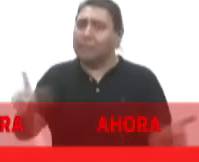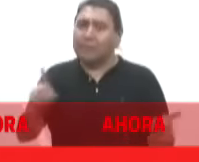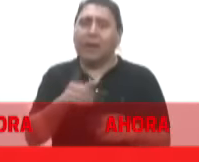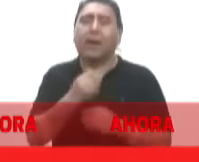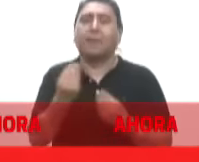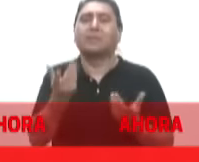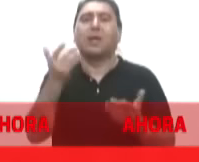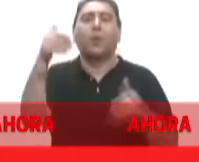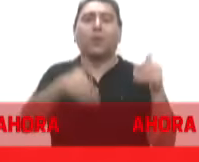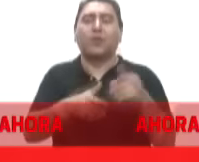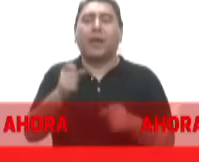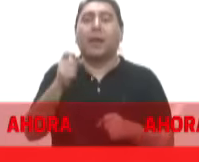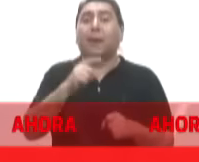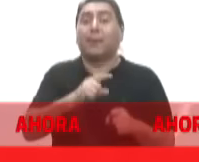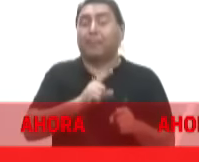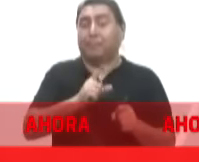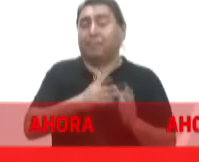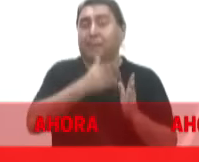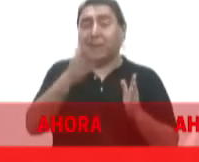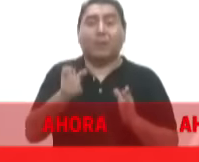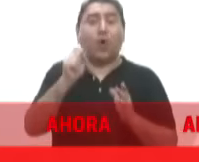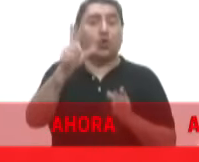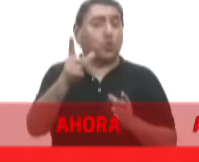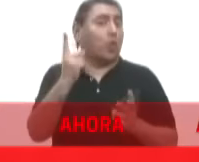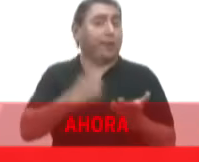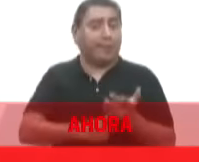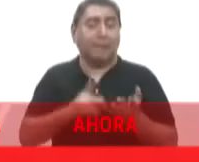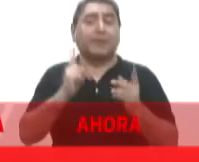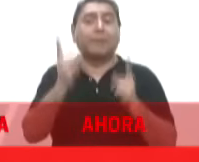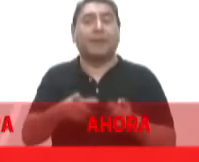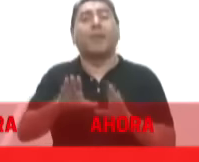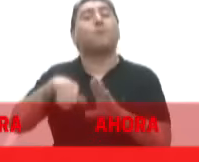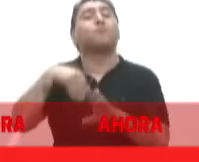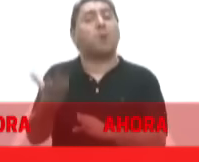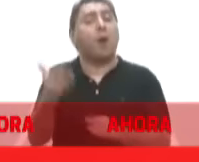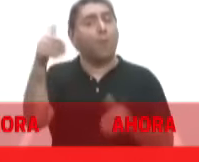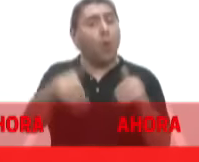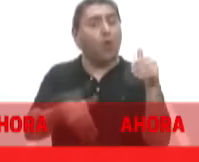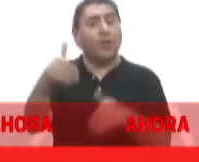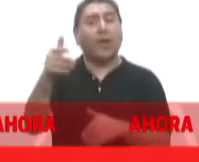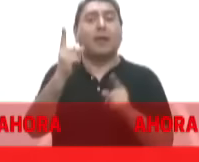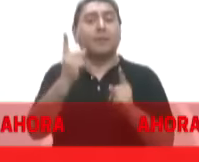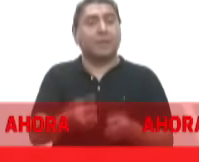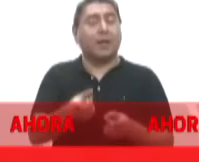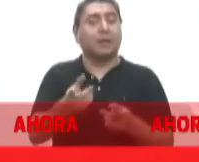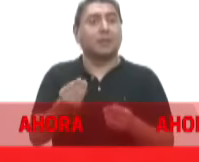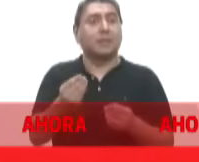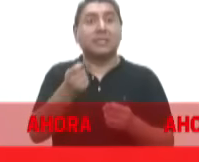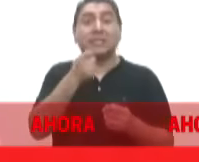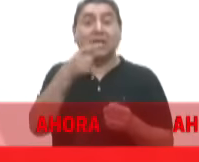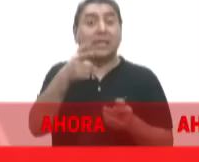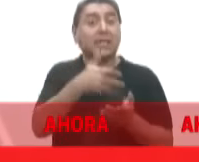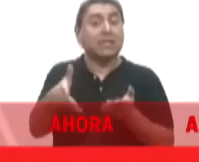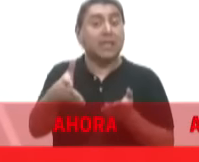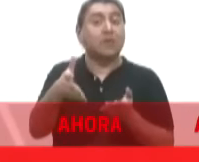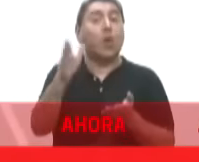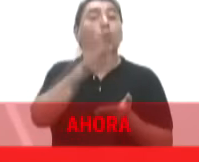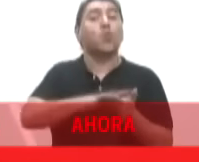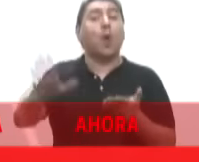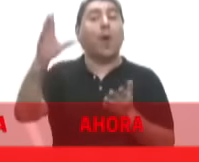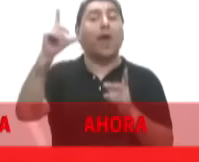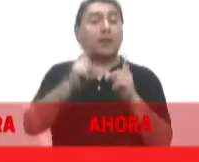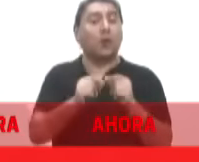primer término su dictamen, que es no, esto que estamos votando. Y después se vota, dice, se vota en primer término. Y si este es rechazado, el nuevo